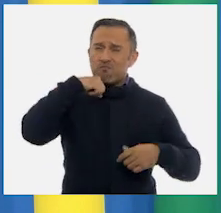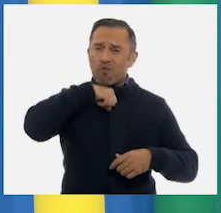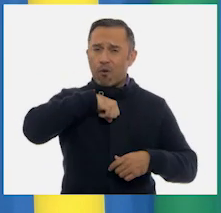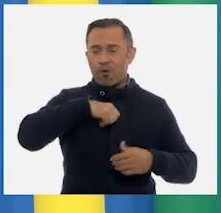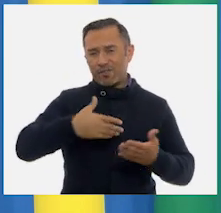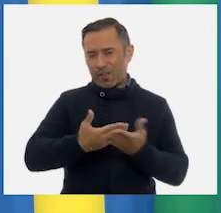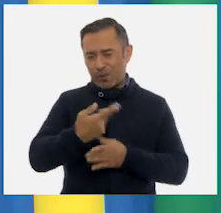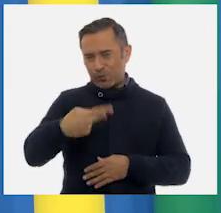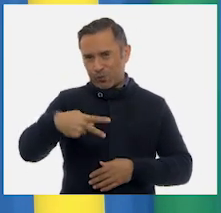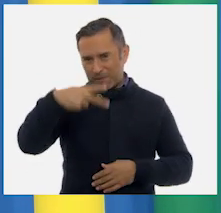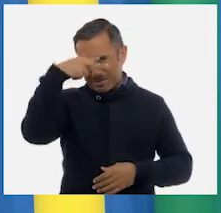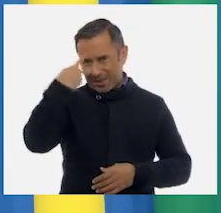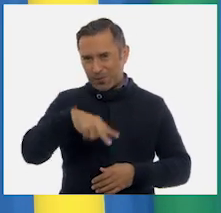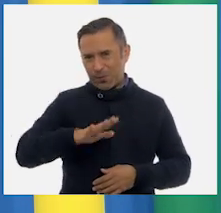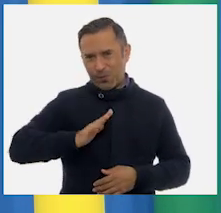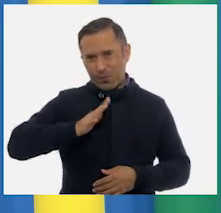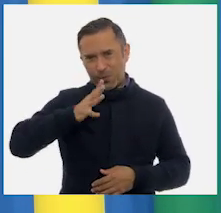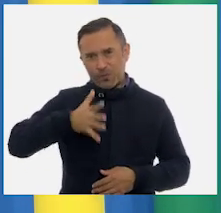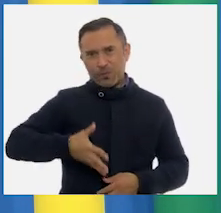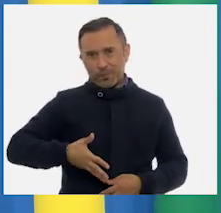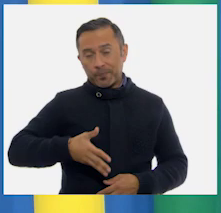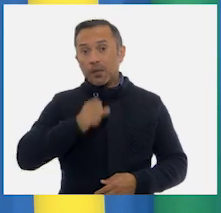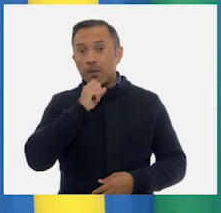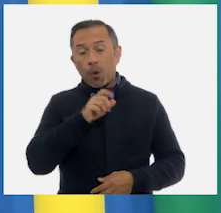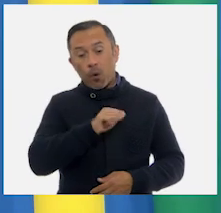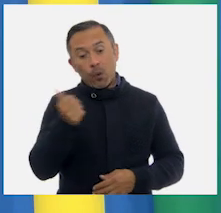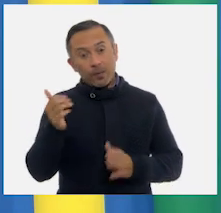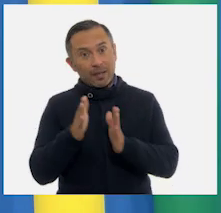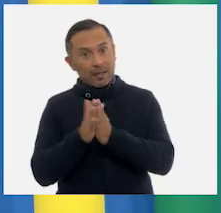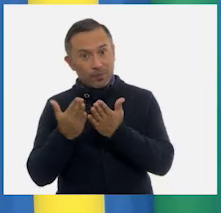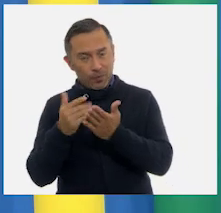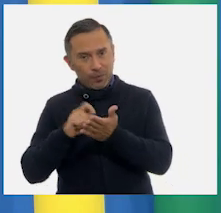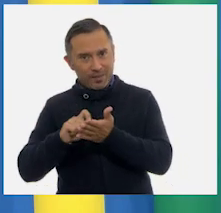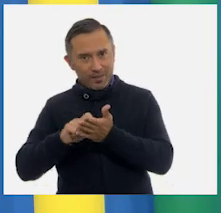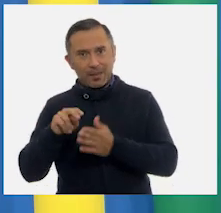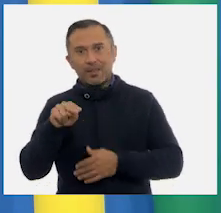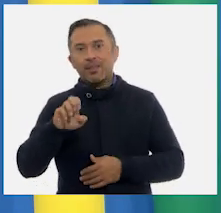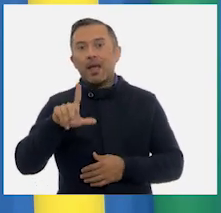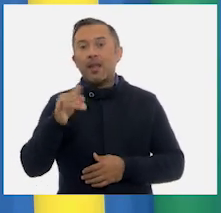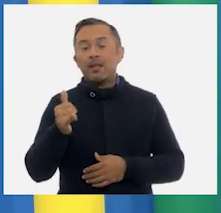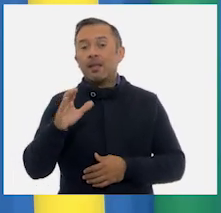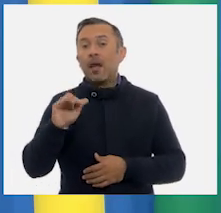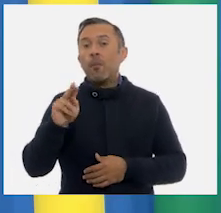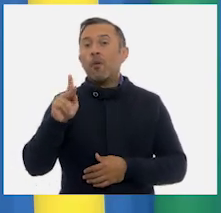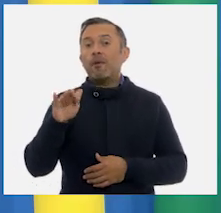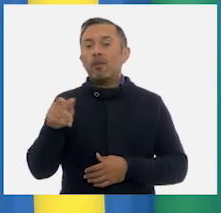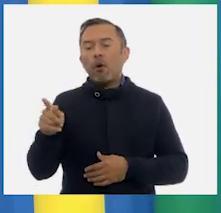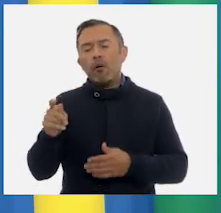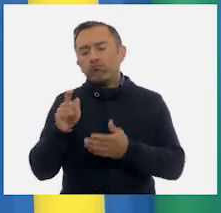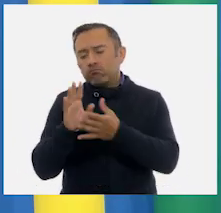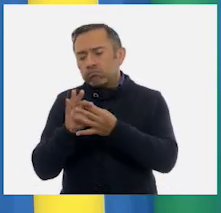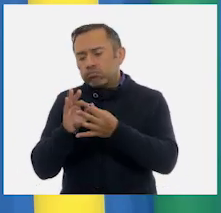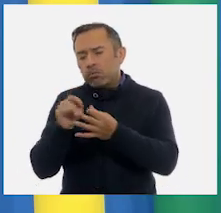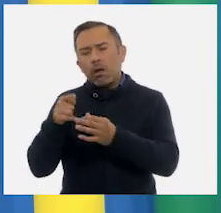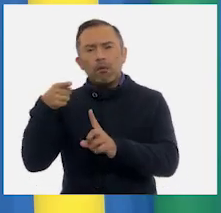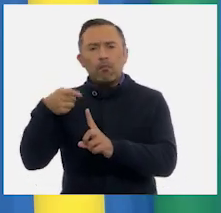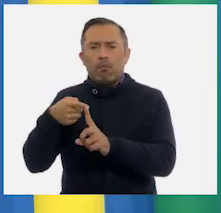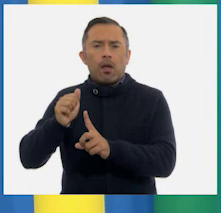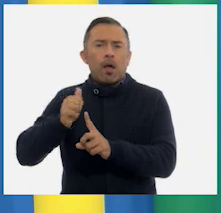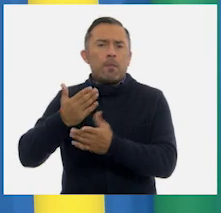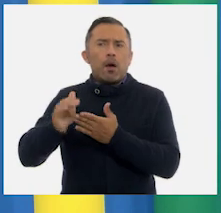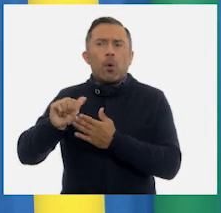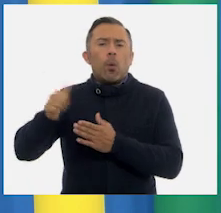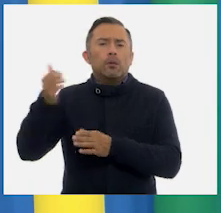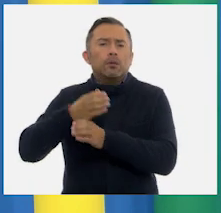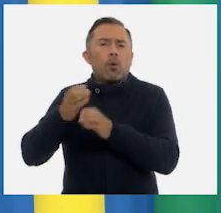llamó la atención es que en el relato de Nelly Campobello, como dije, la descripción se centra en otra cosa, en otra clase de aspectos, más